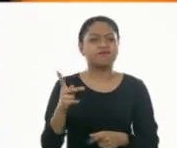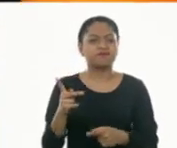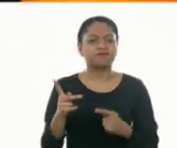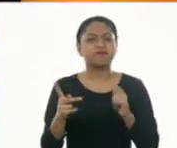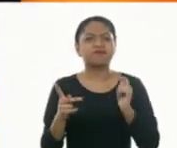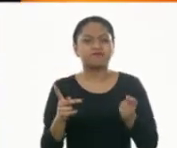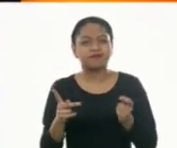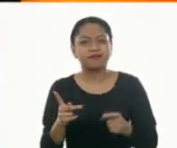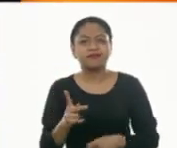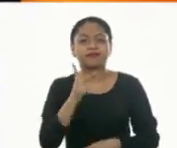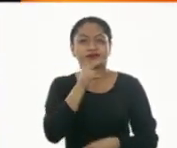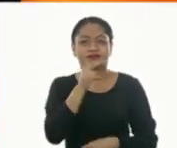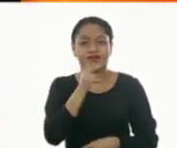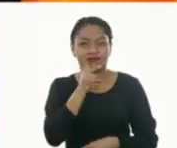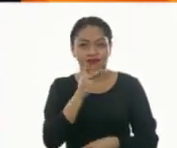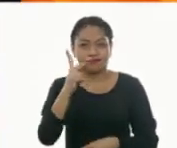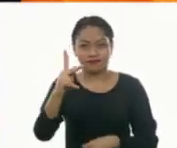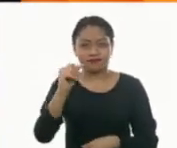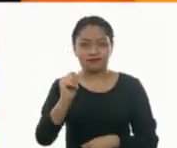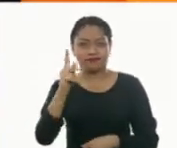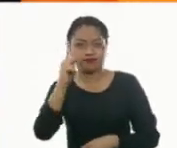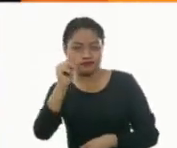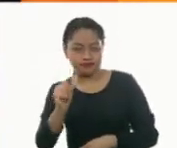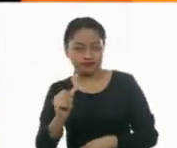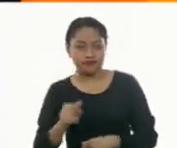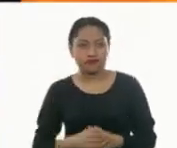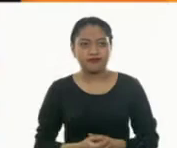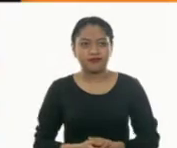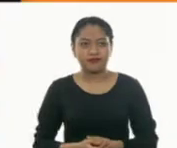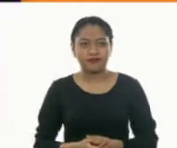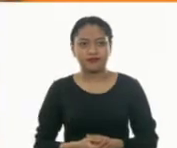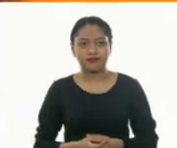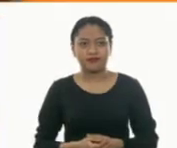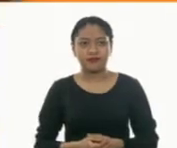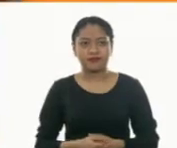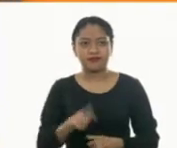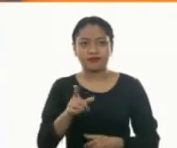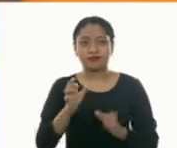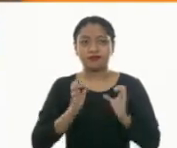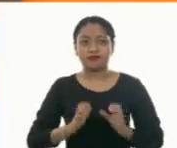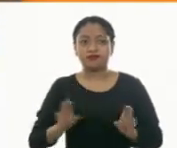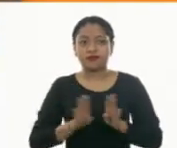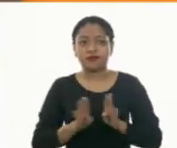pero hazla con tu cuerpo. De papá. A ver, hazla.